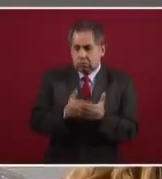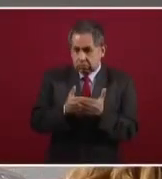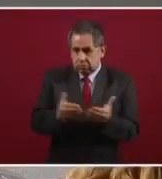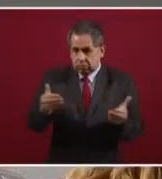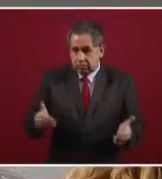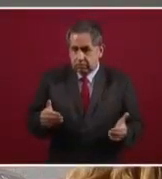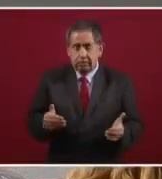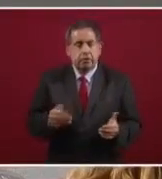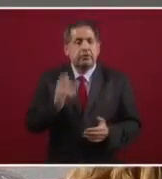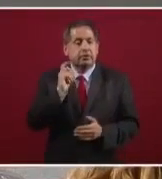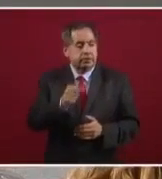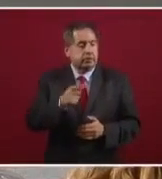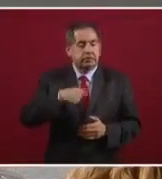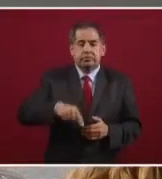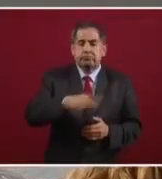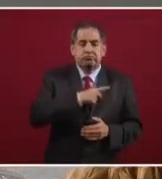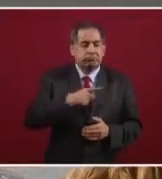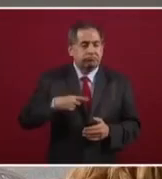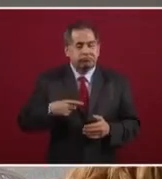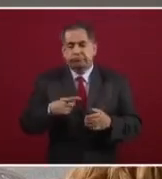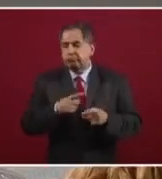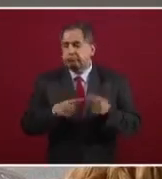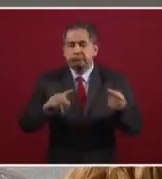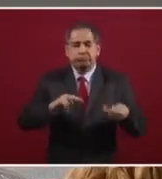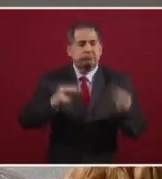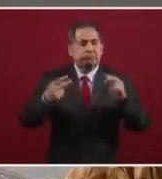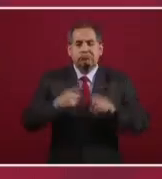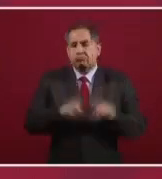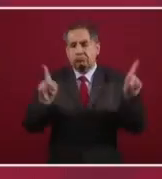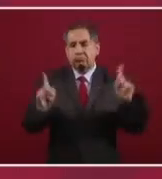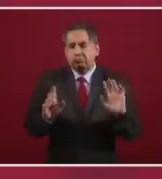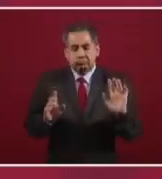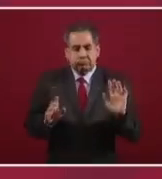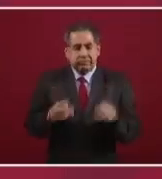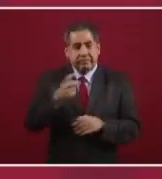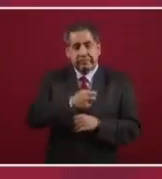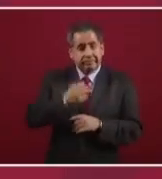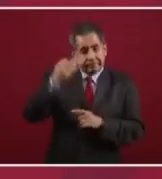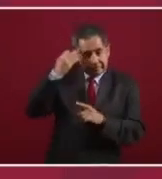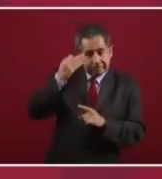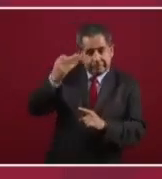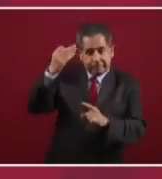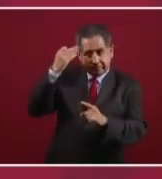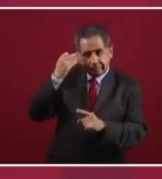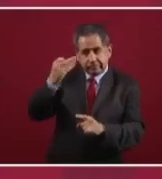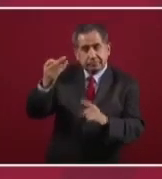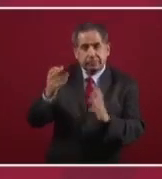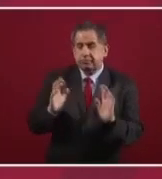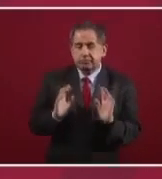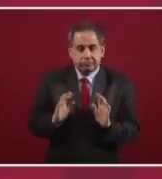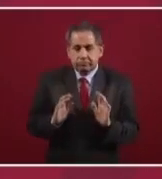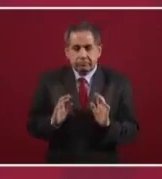ahora se tienen que hacer de otra manera, y eso a veces lleva tiempo,